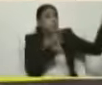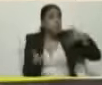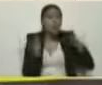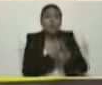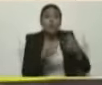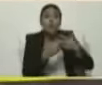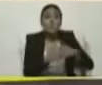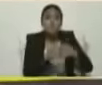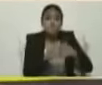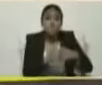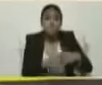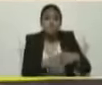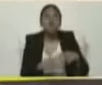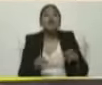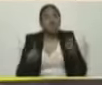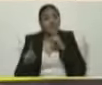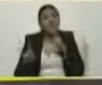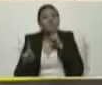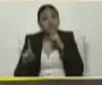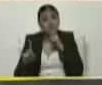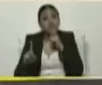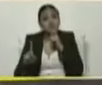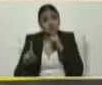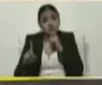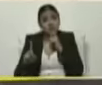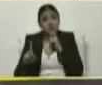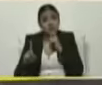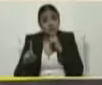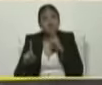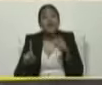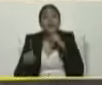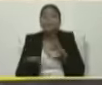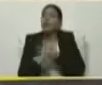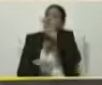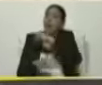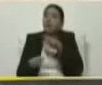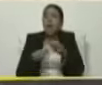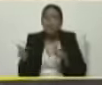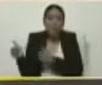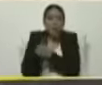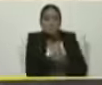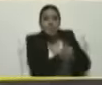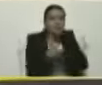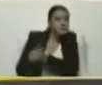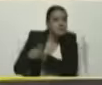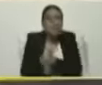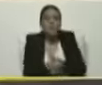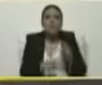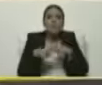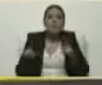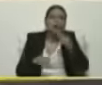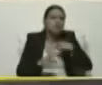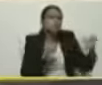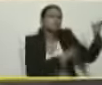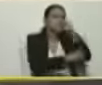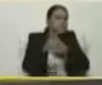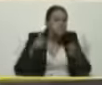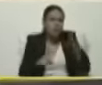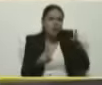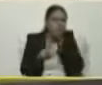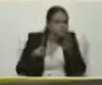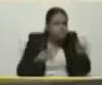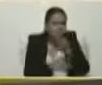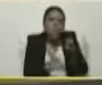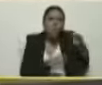motores, triangulado yo, porque nos los persiguen en el mundo, pero los estamos trayendo y algunos ya los